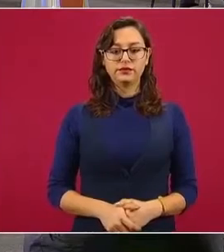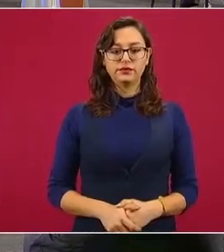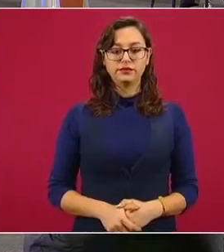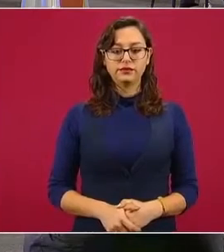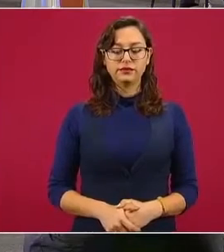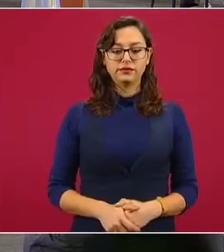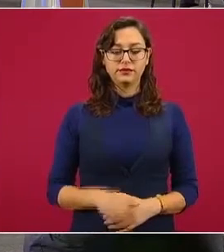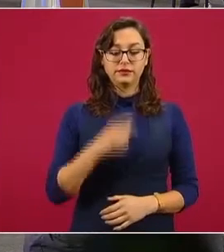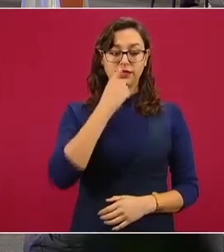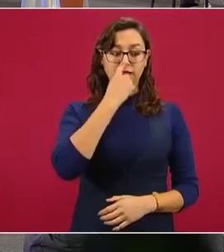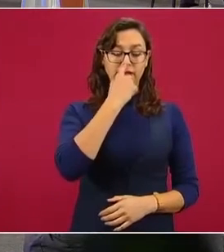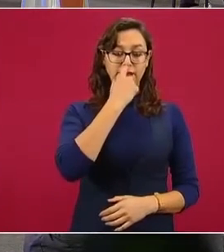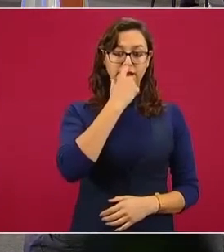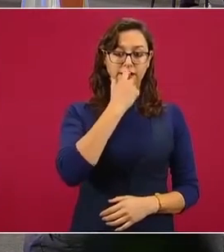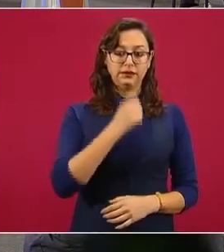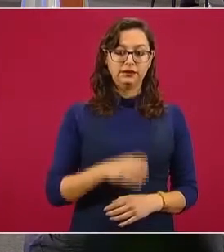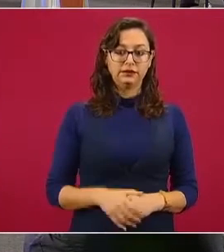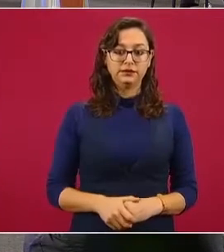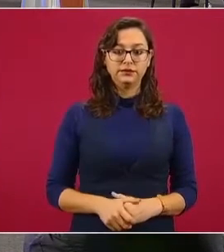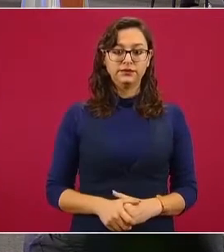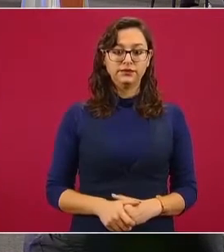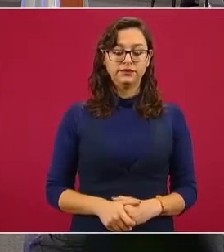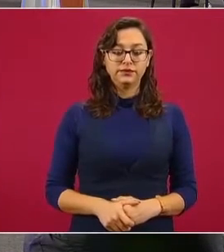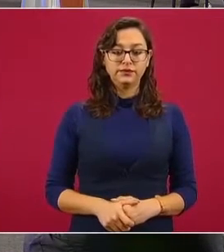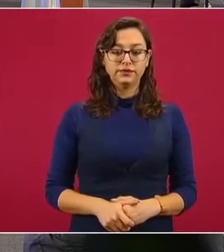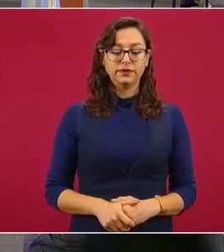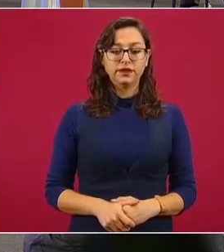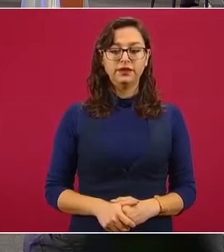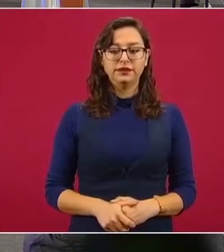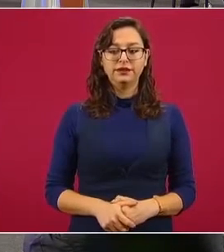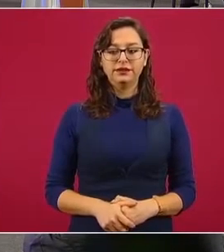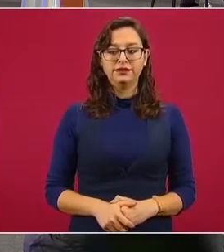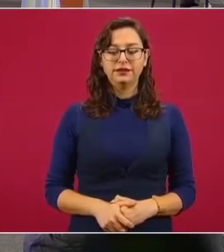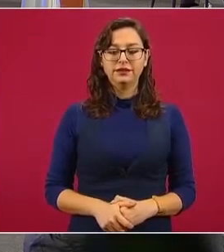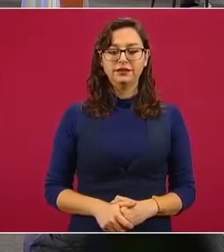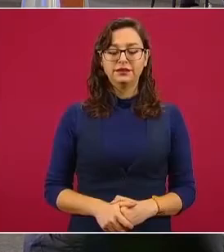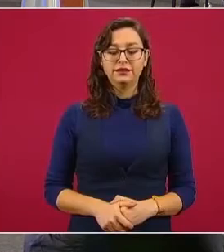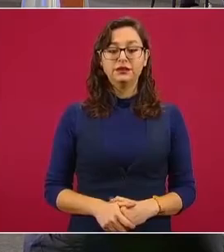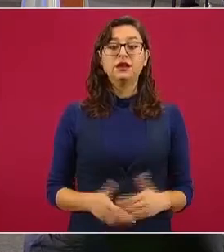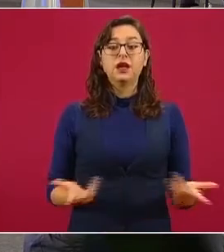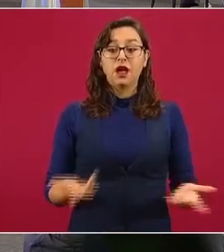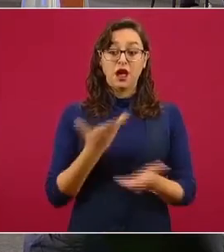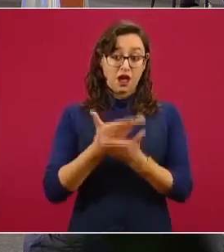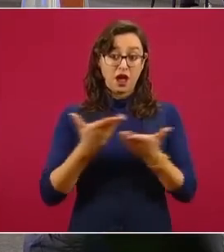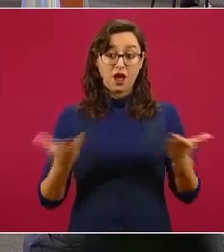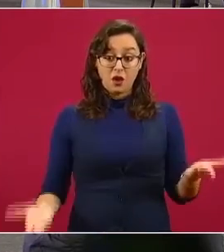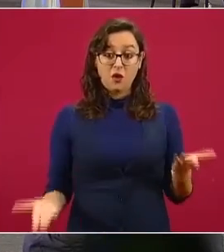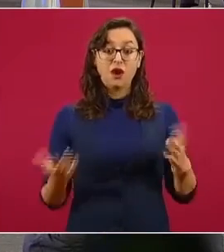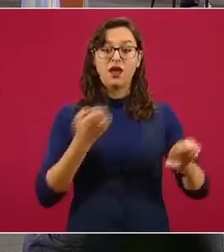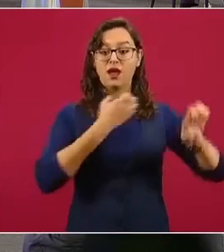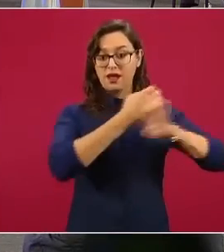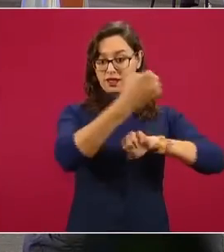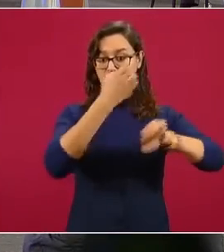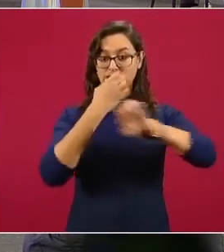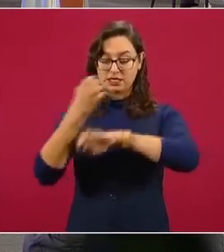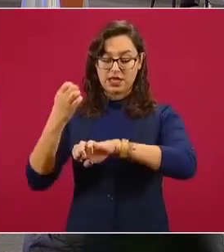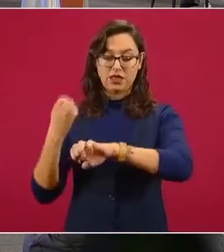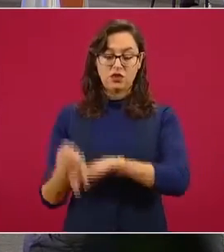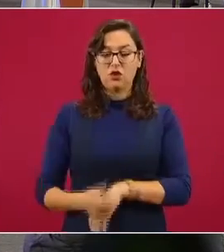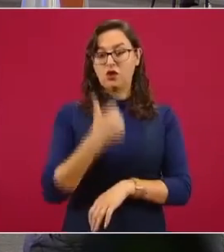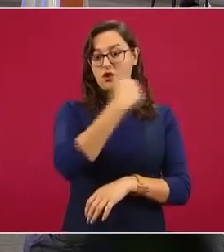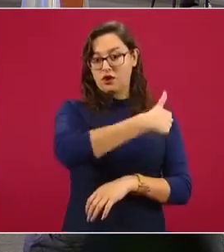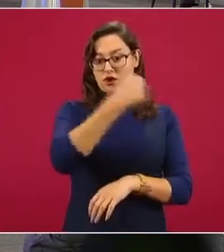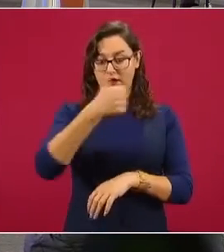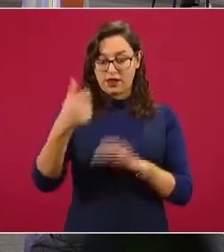Perfecto. Vamos ahora el recorrido de las entidades federativas, como lo hacemos los martes, presentando las curvas